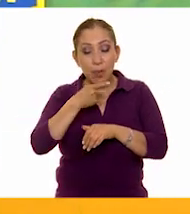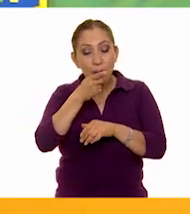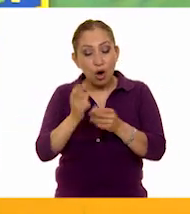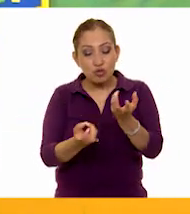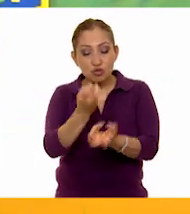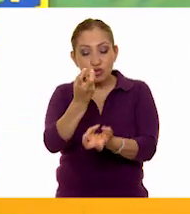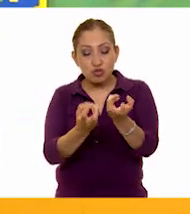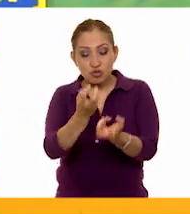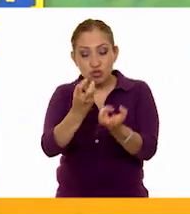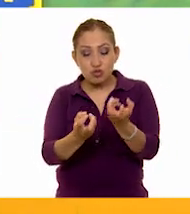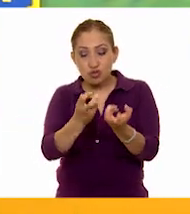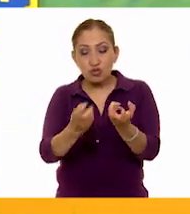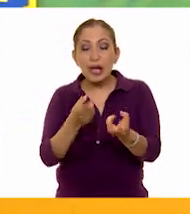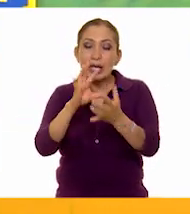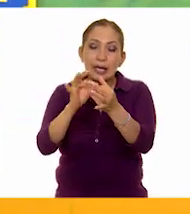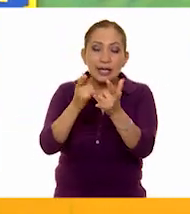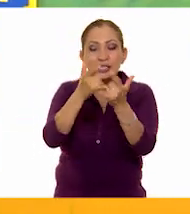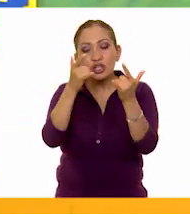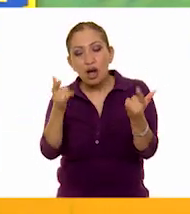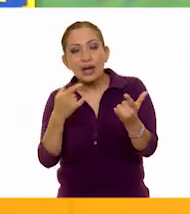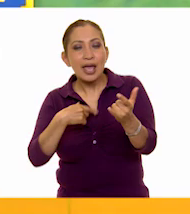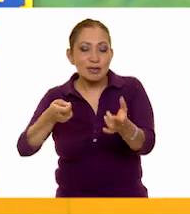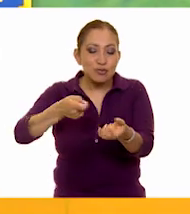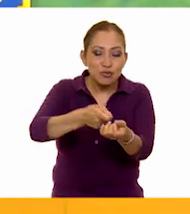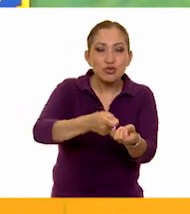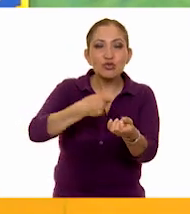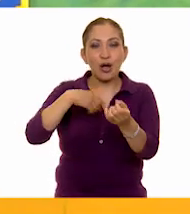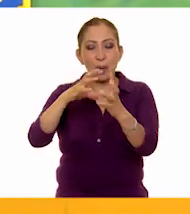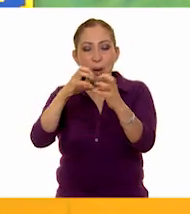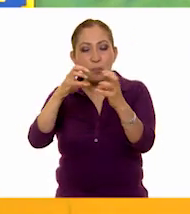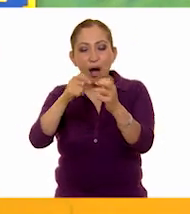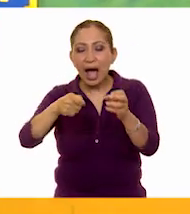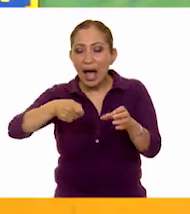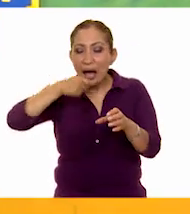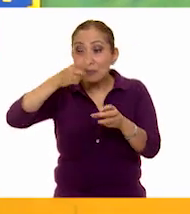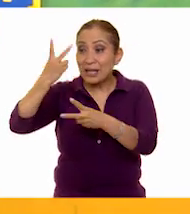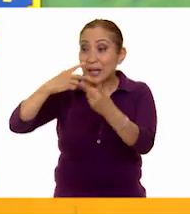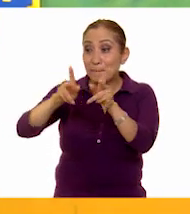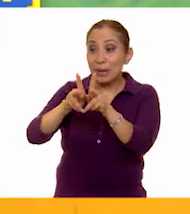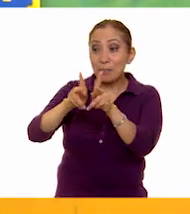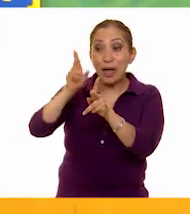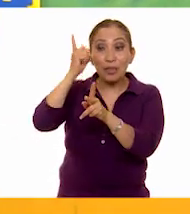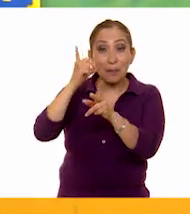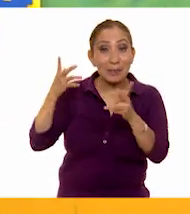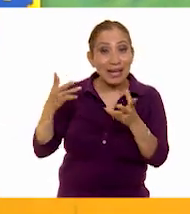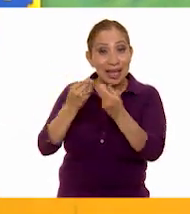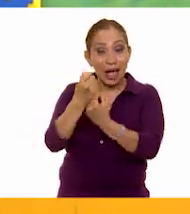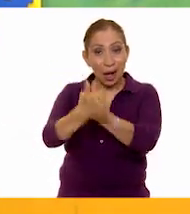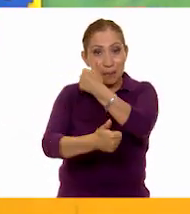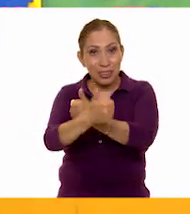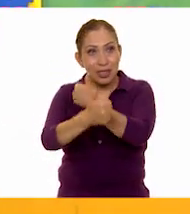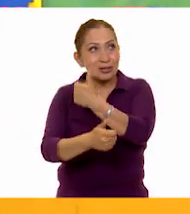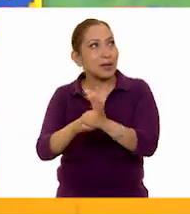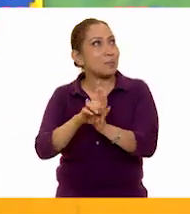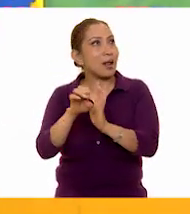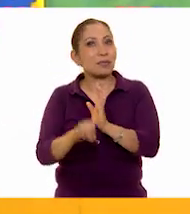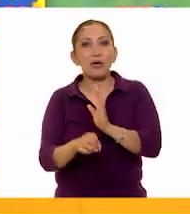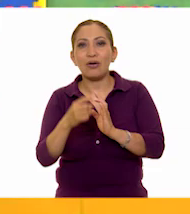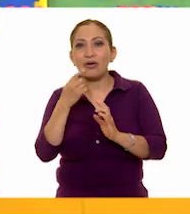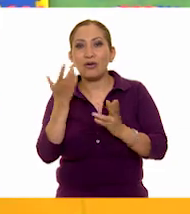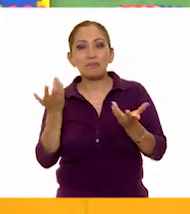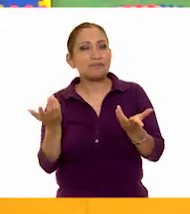y asábamos bombones y dulces. Además, venían mis primos a quedarse a dormir y entonces hacíamos competencias como, por